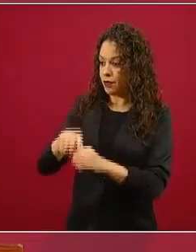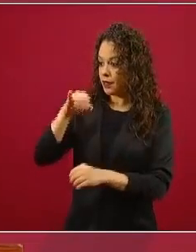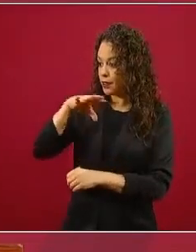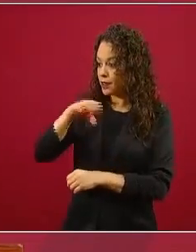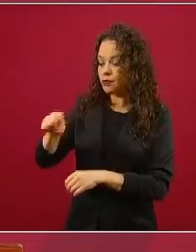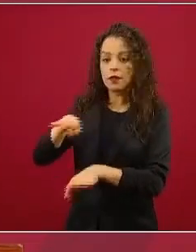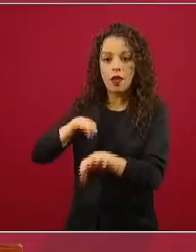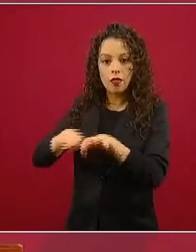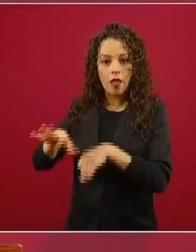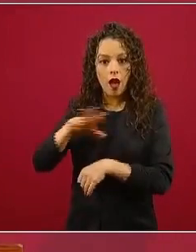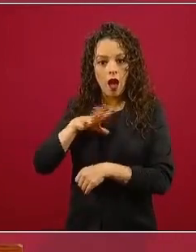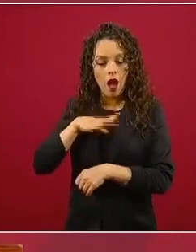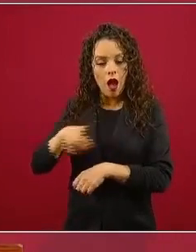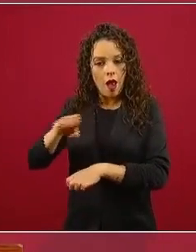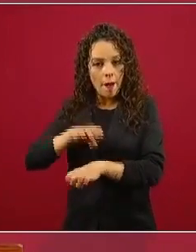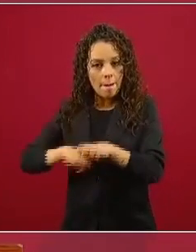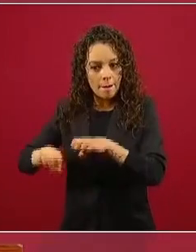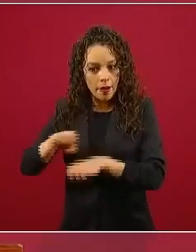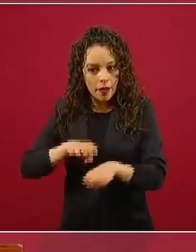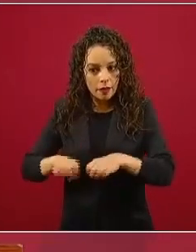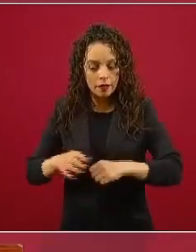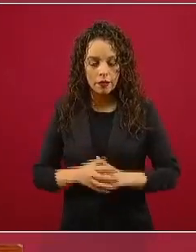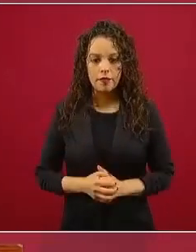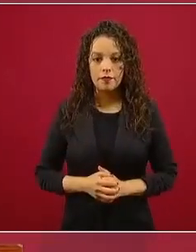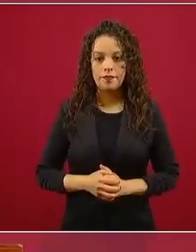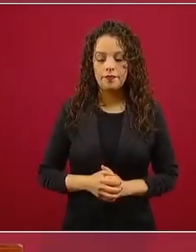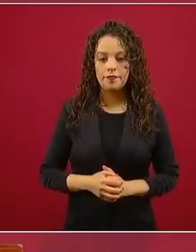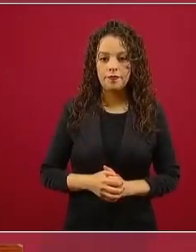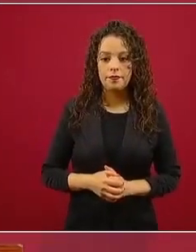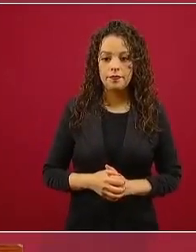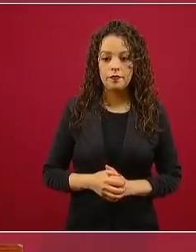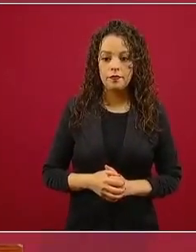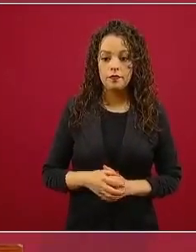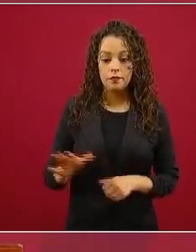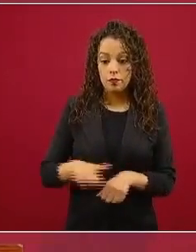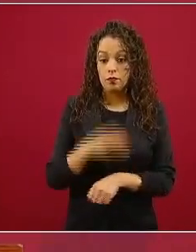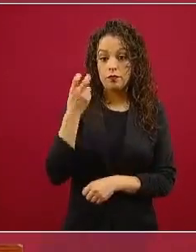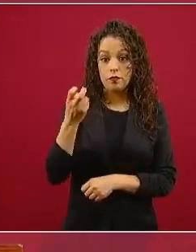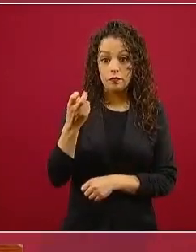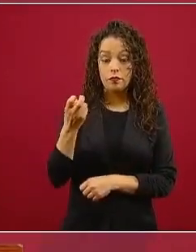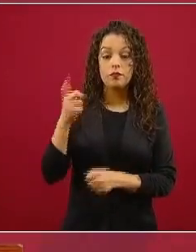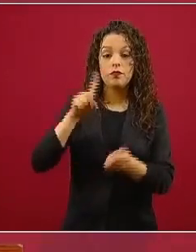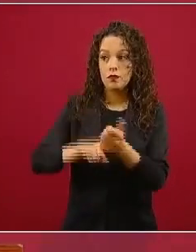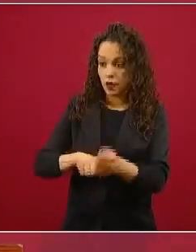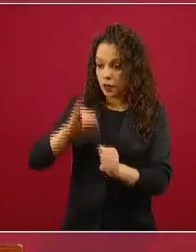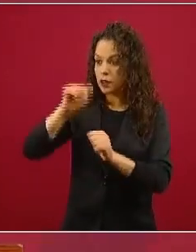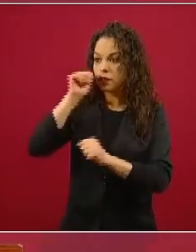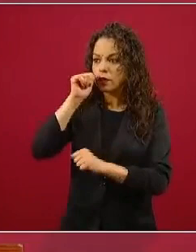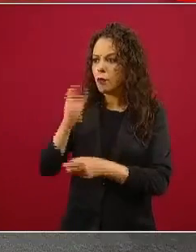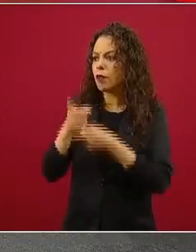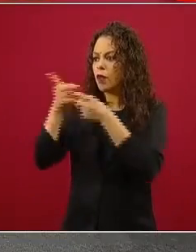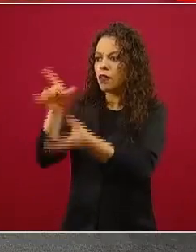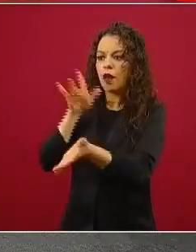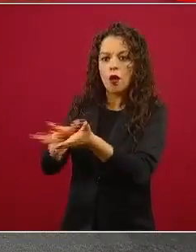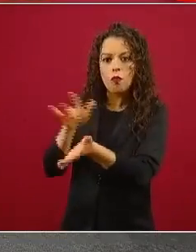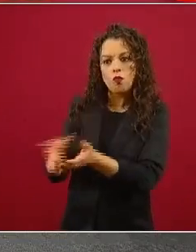partía de eso, de atender solo el sector formal, pues se quedaba